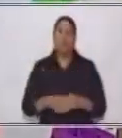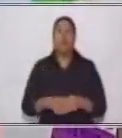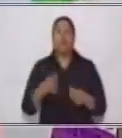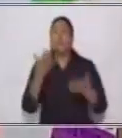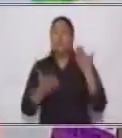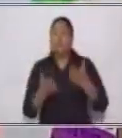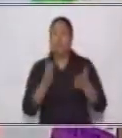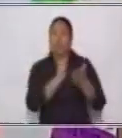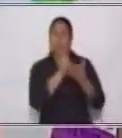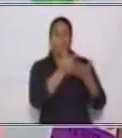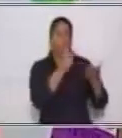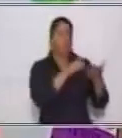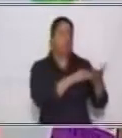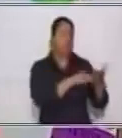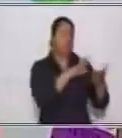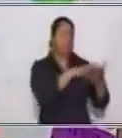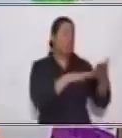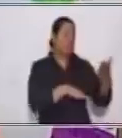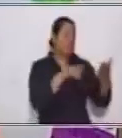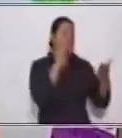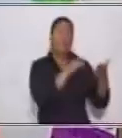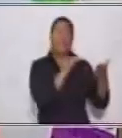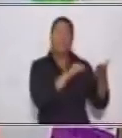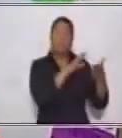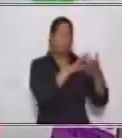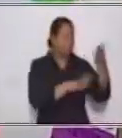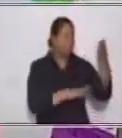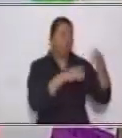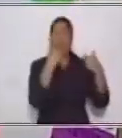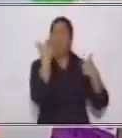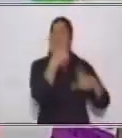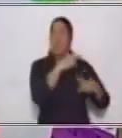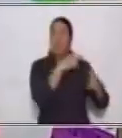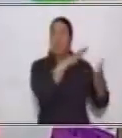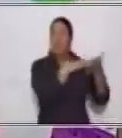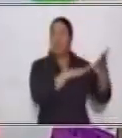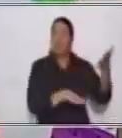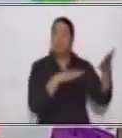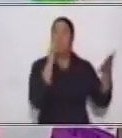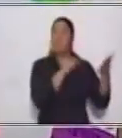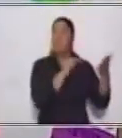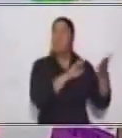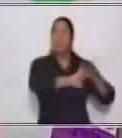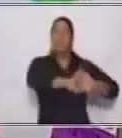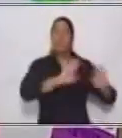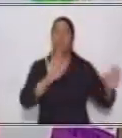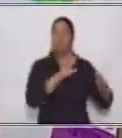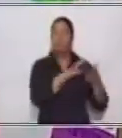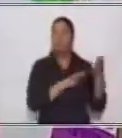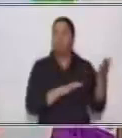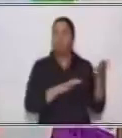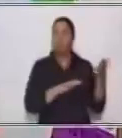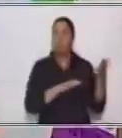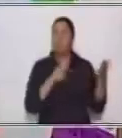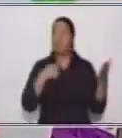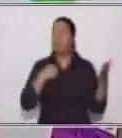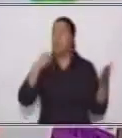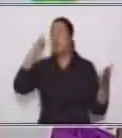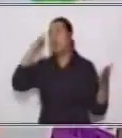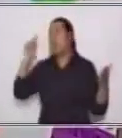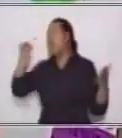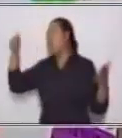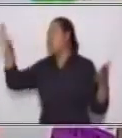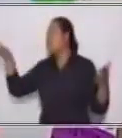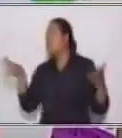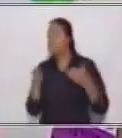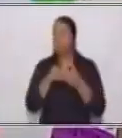presentando, tenemos que limitarnos únicamente a esa información. Si estoy investigando, como te indiqué, acerca de